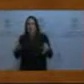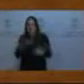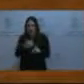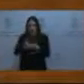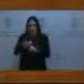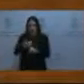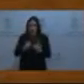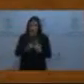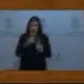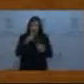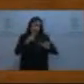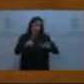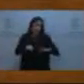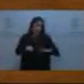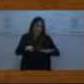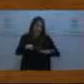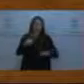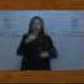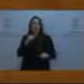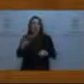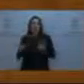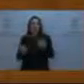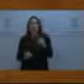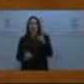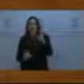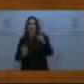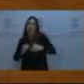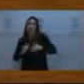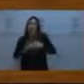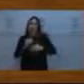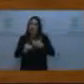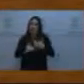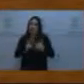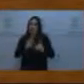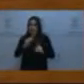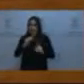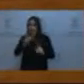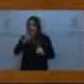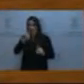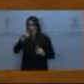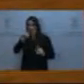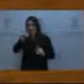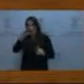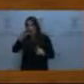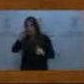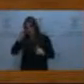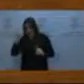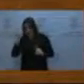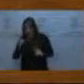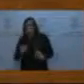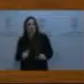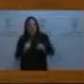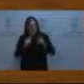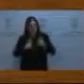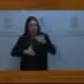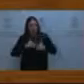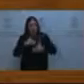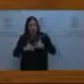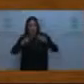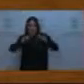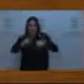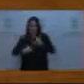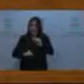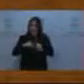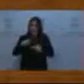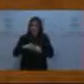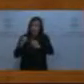esas dos opciones, de ir por el proceso de adopción a través de una ECAI. Por ahí lo iniciaron. Al cabo de 8 meses también